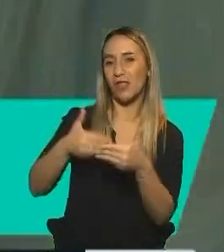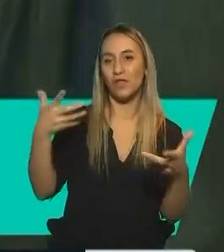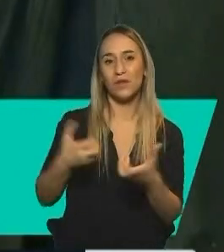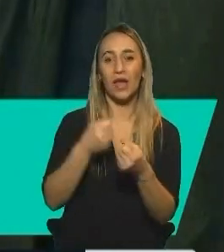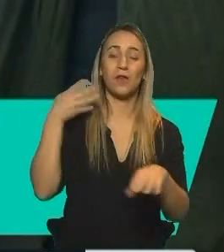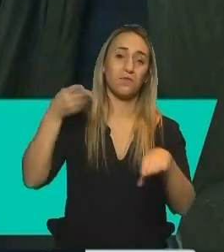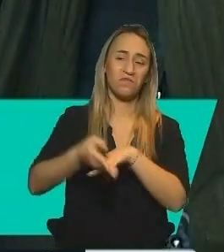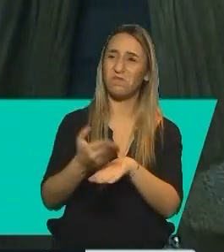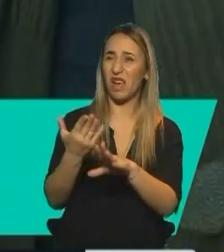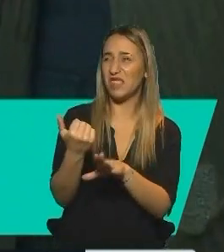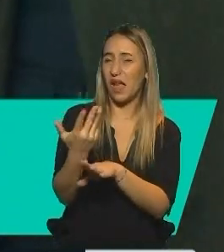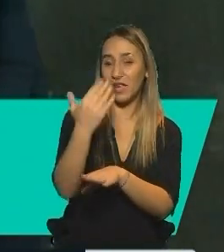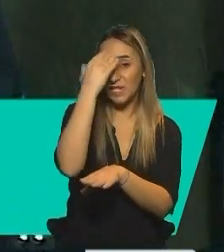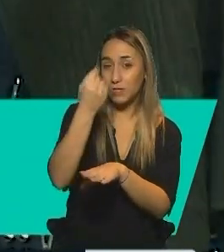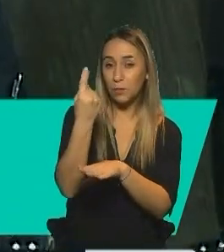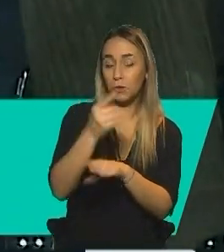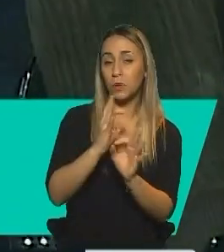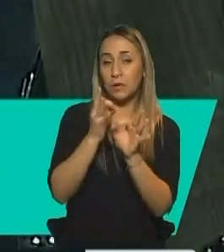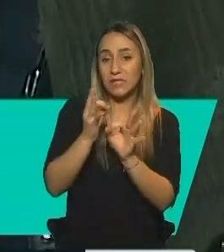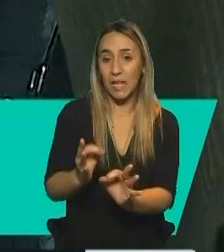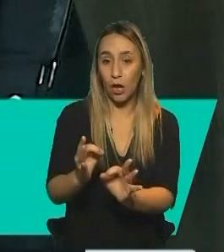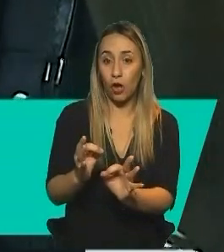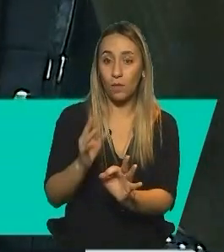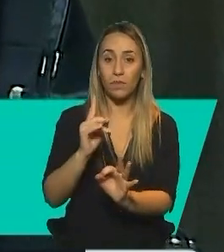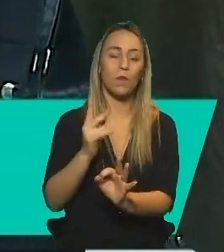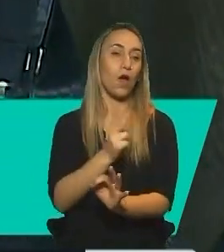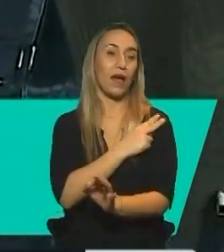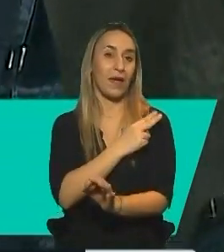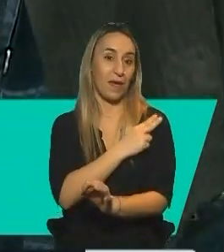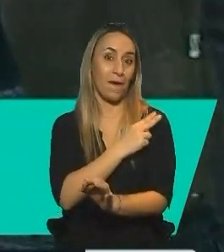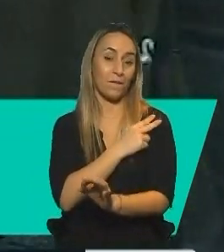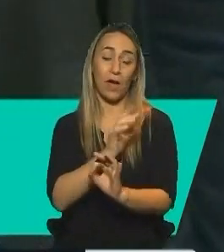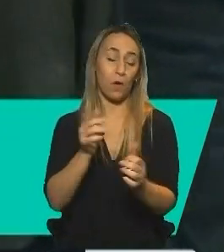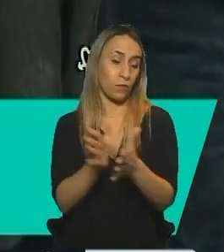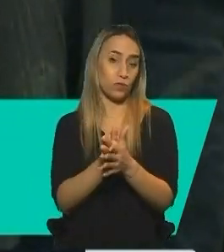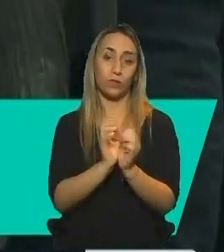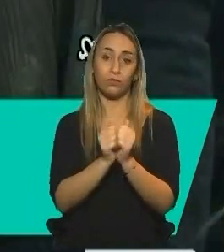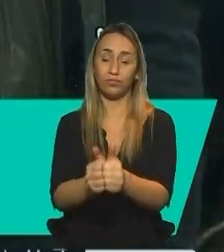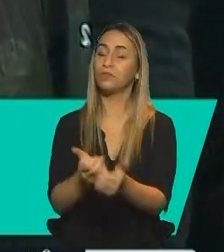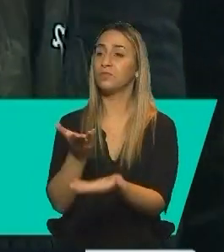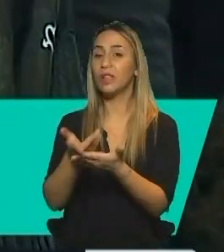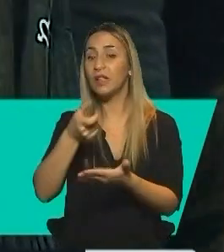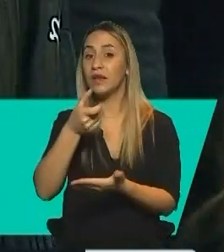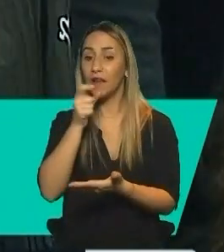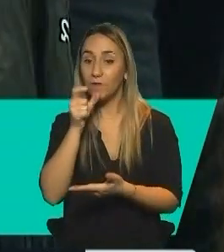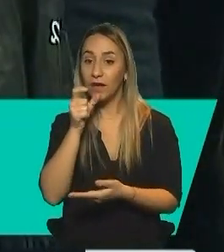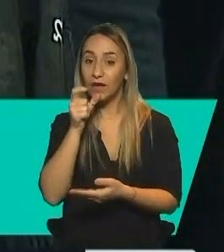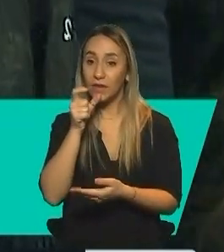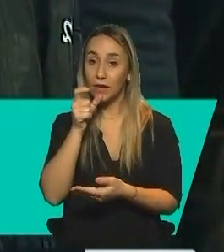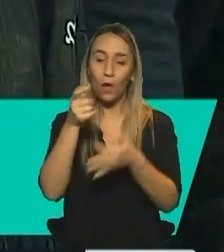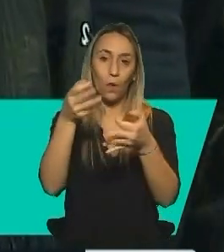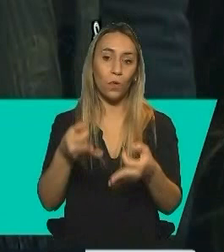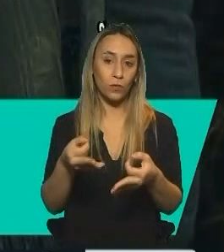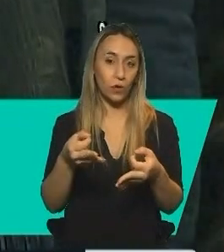había llegado hacía 15 minutos con la que era la jefa en ese momento, se pidió un café, bueno, en ese